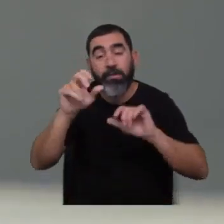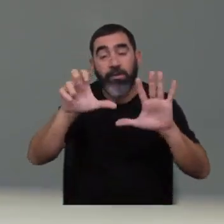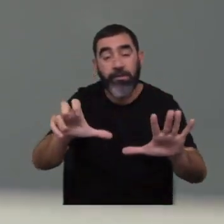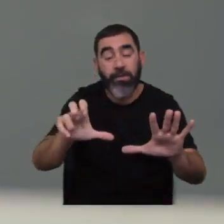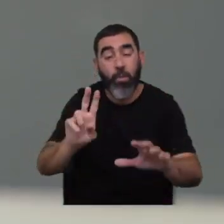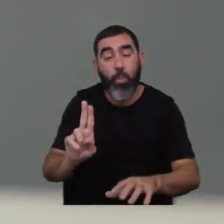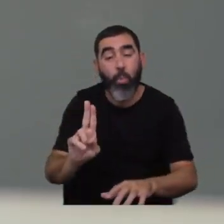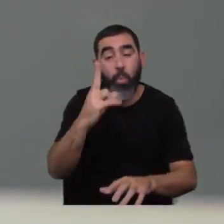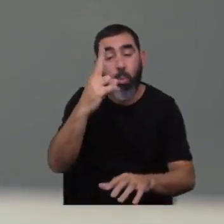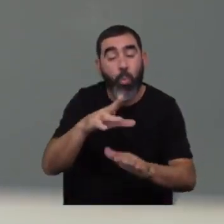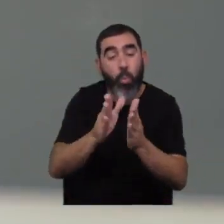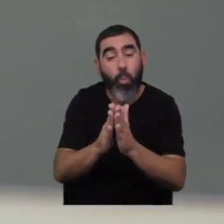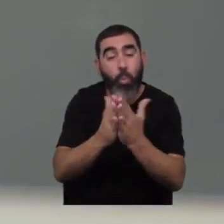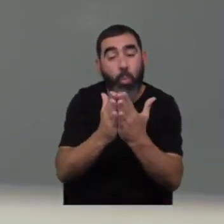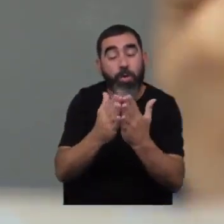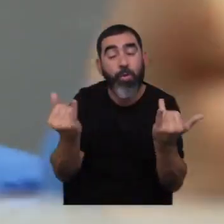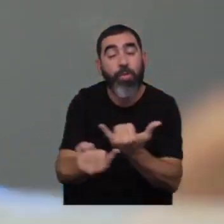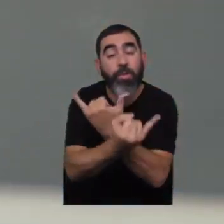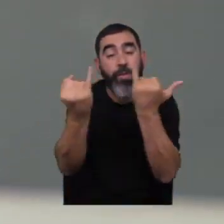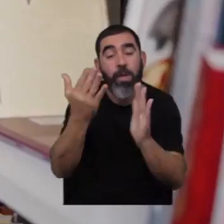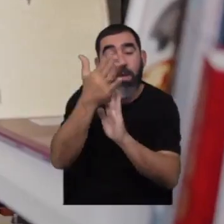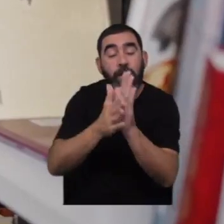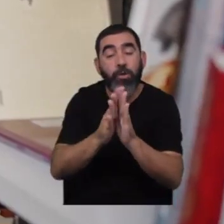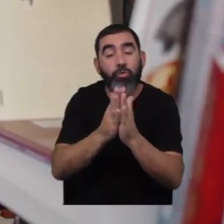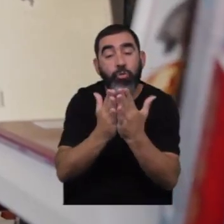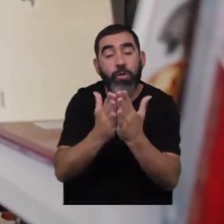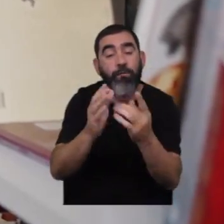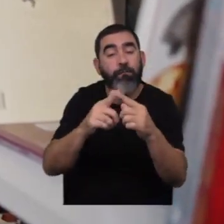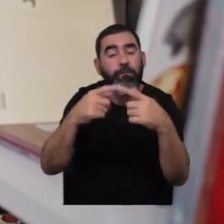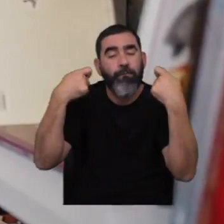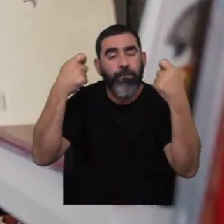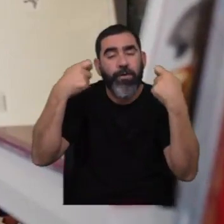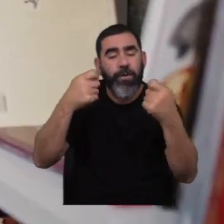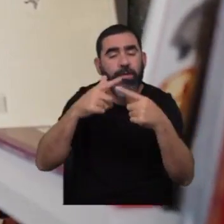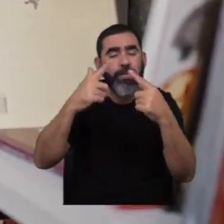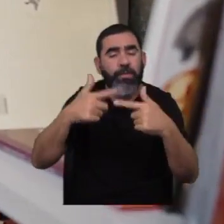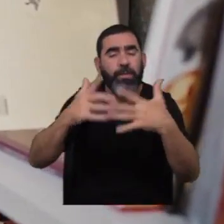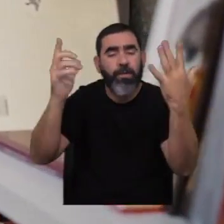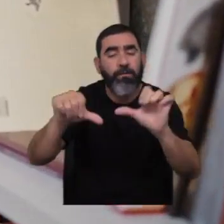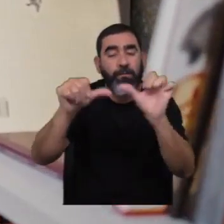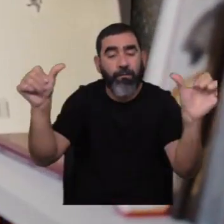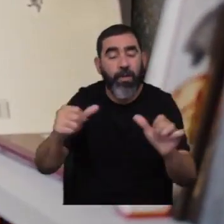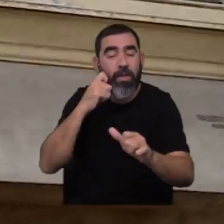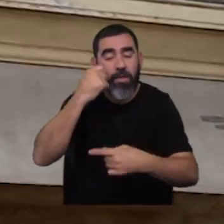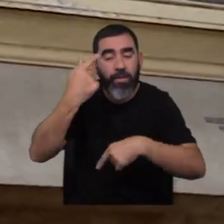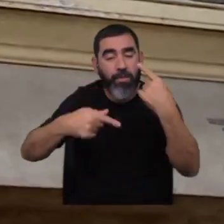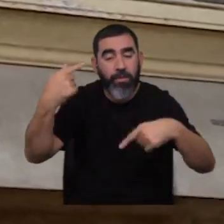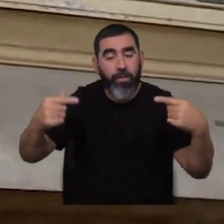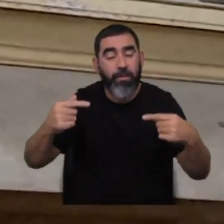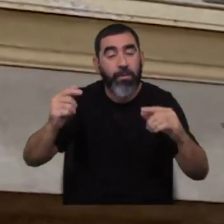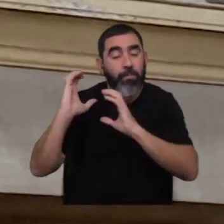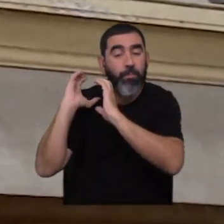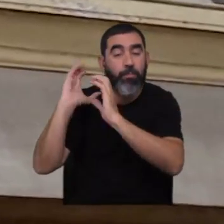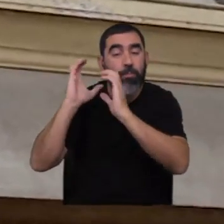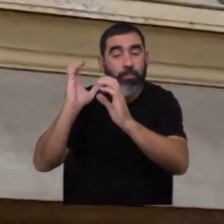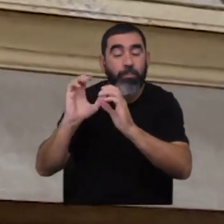Cámara Uruguaya del Libro celebra el Día Nacional del Libro con un festivalito lleno de actividades para todas las edades en el espacio